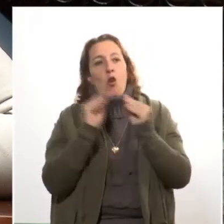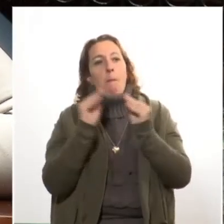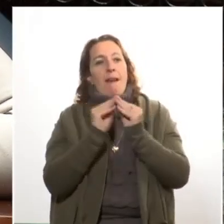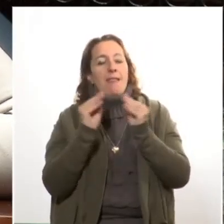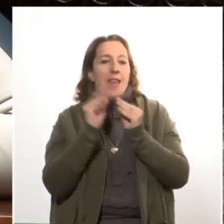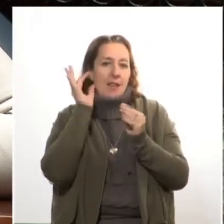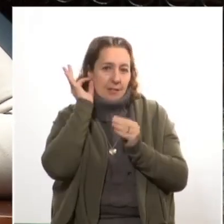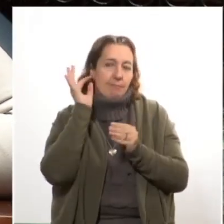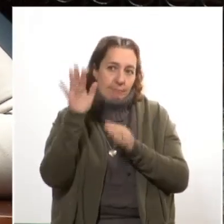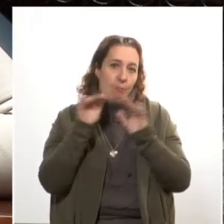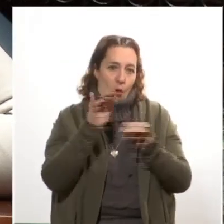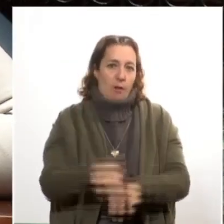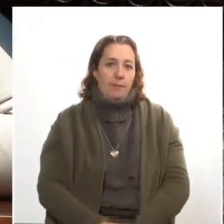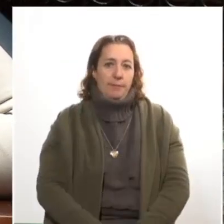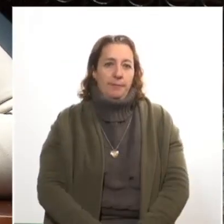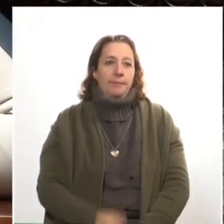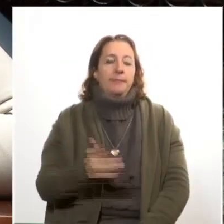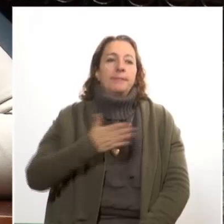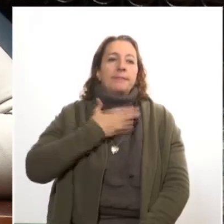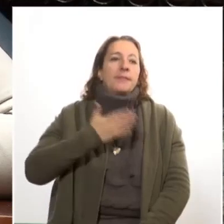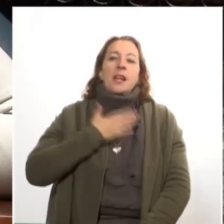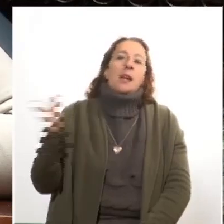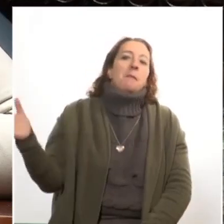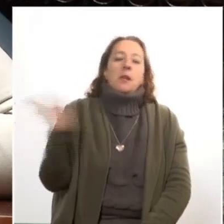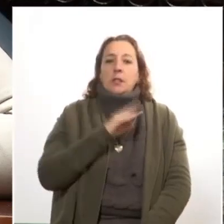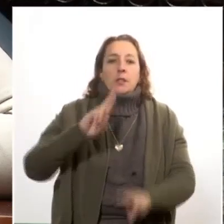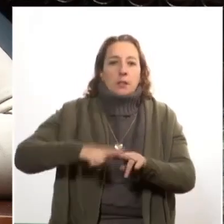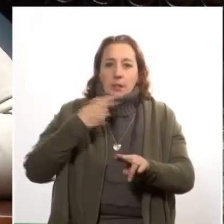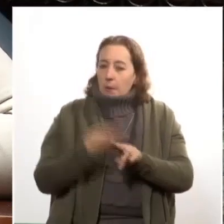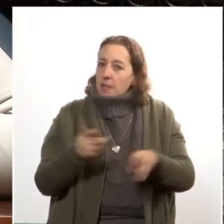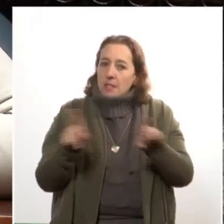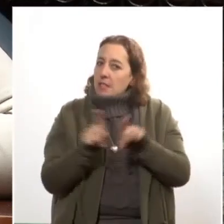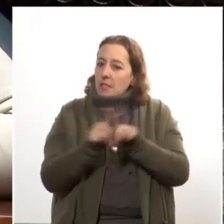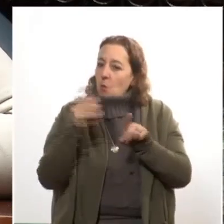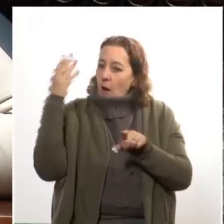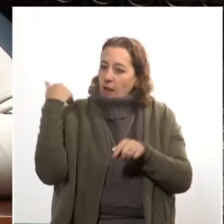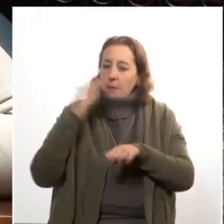compañeras, los convocan para reclamar todos juntos nuevamente, como en aquellos tiempos del